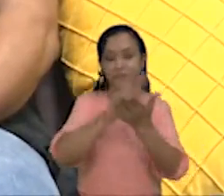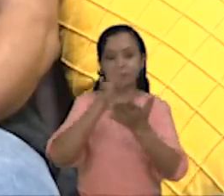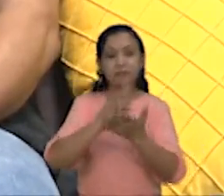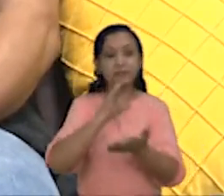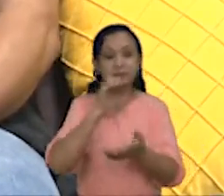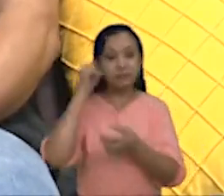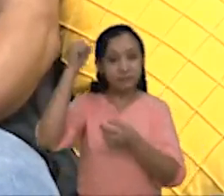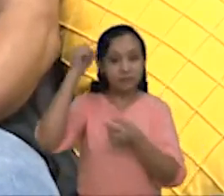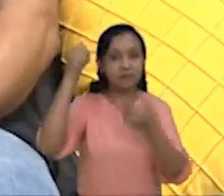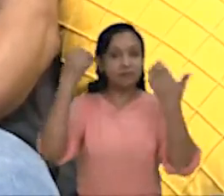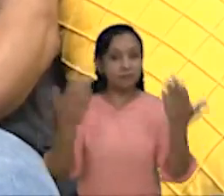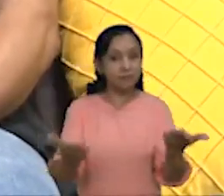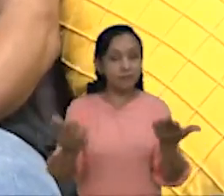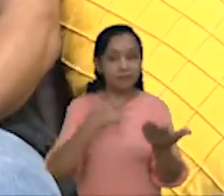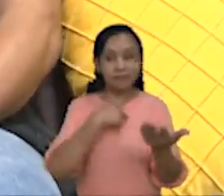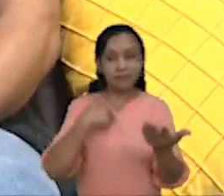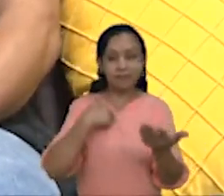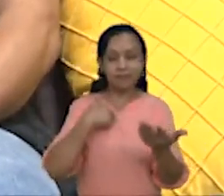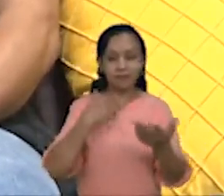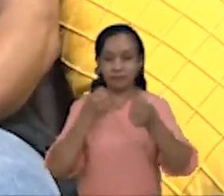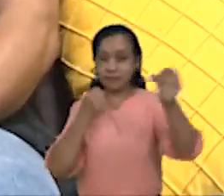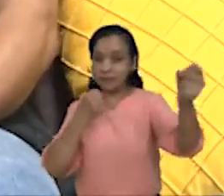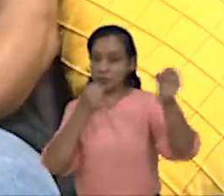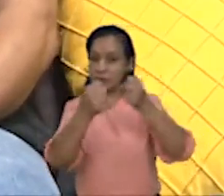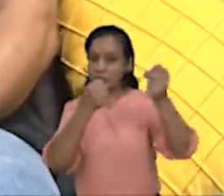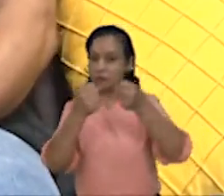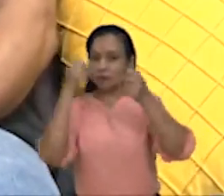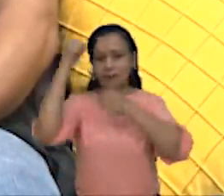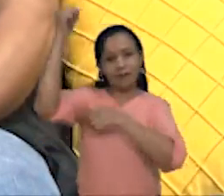blanqueada. Está el triunfo del Chocolatito, por ejemplo. Entonces, si ustedes